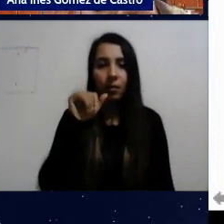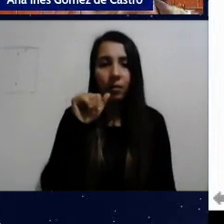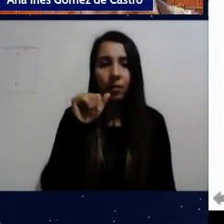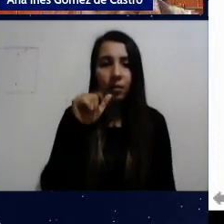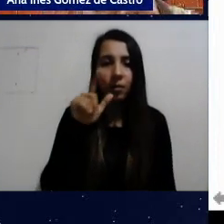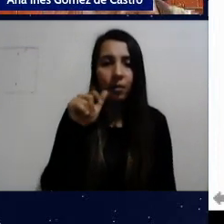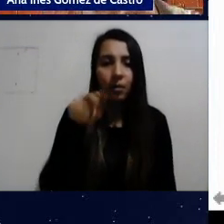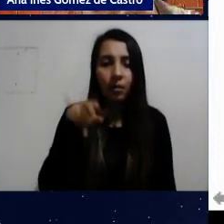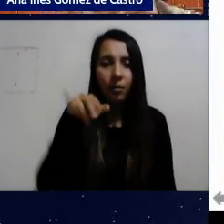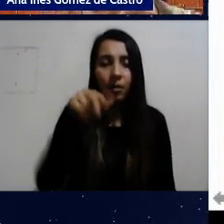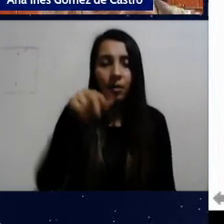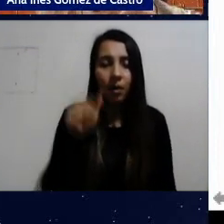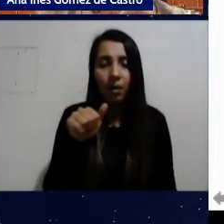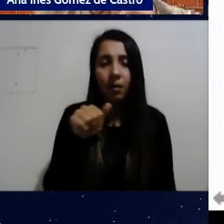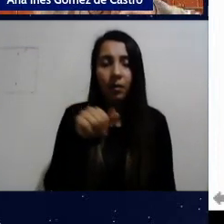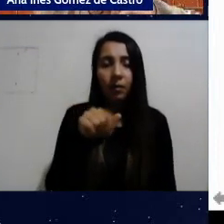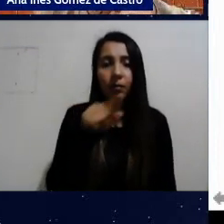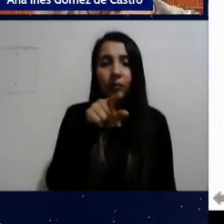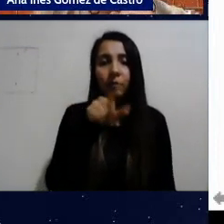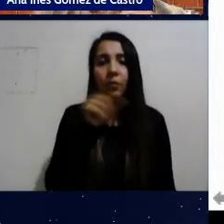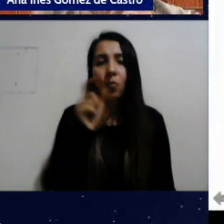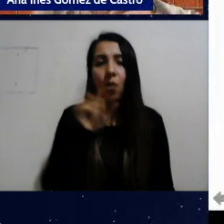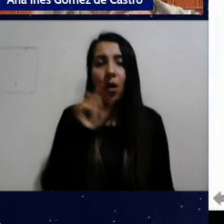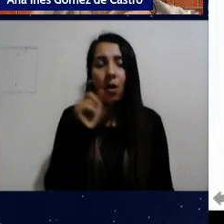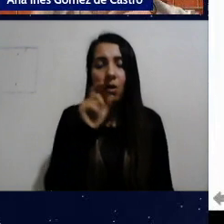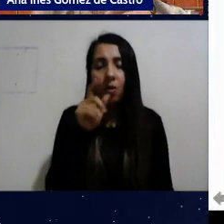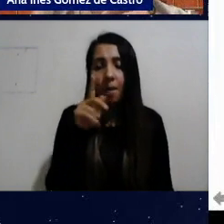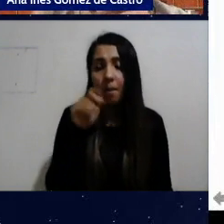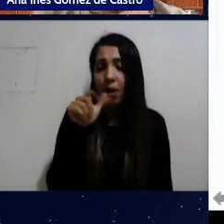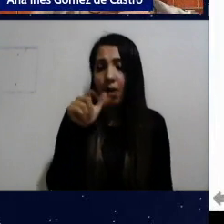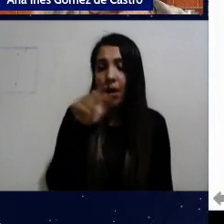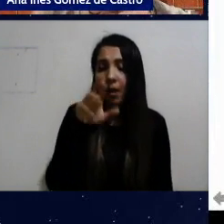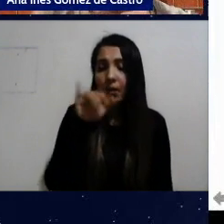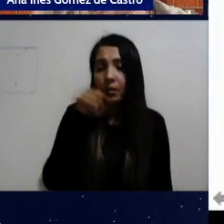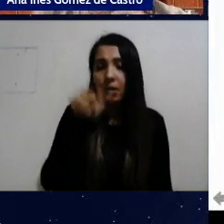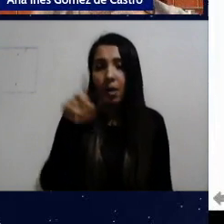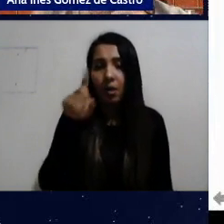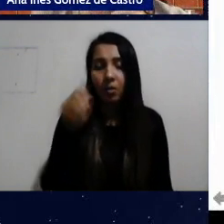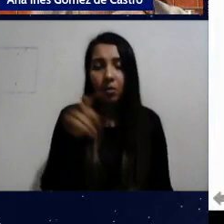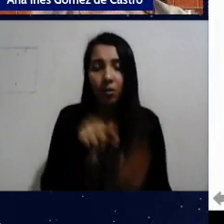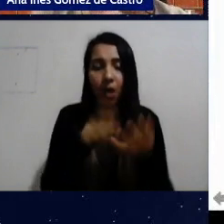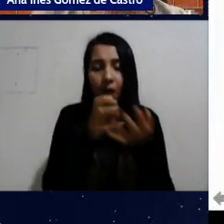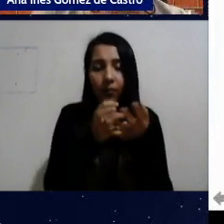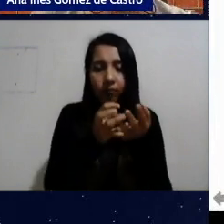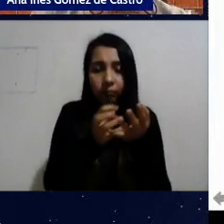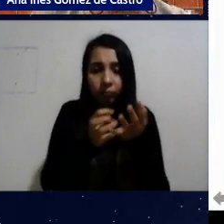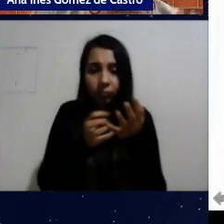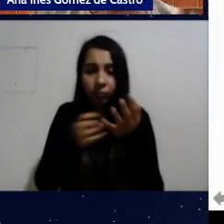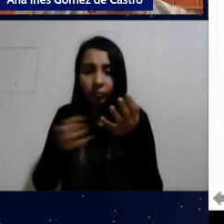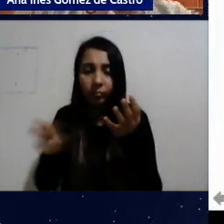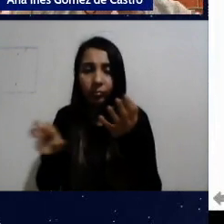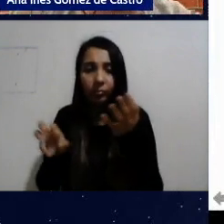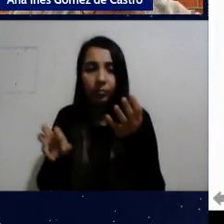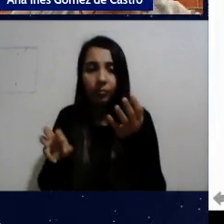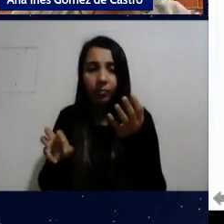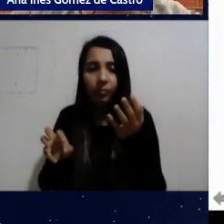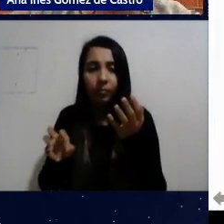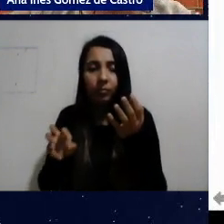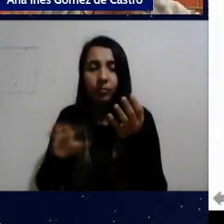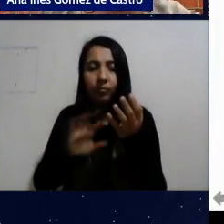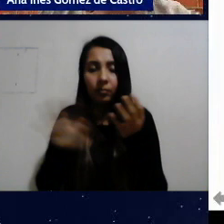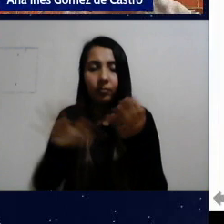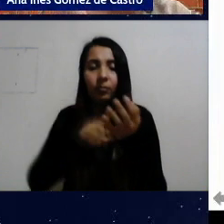alanina. Cuando la radiación llega polarizada circularmente, la alanina lo que hace es rotar ese